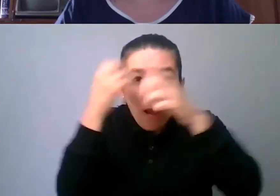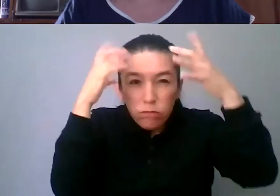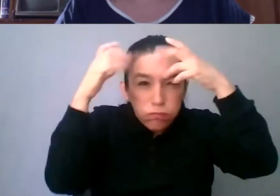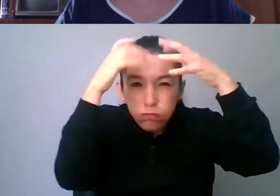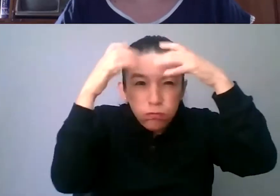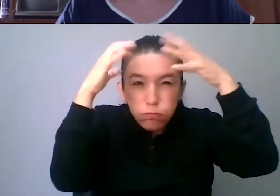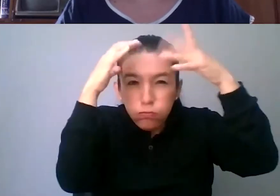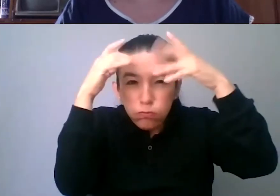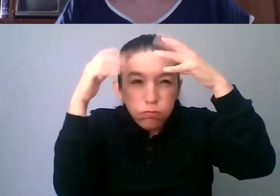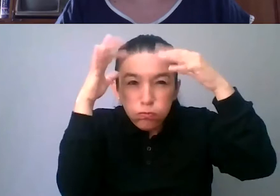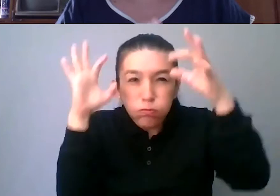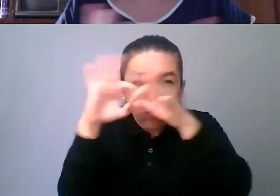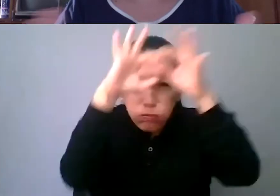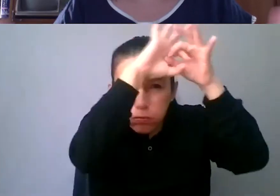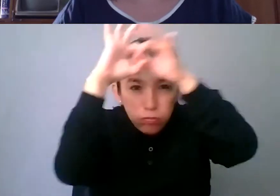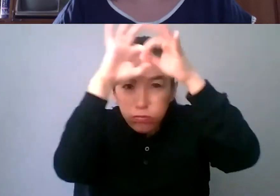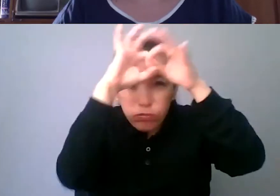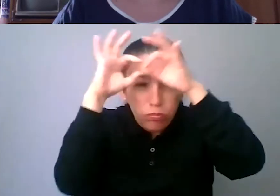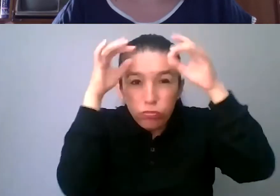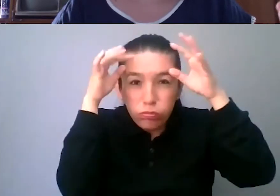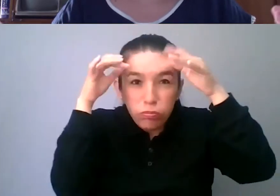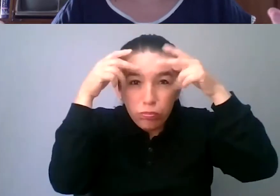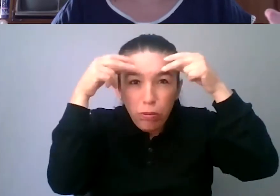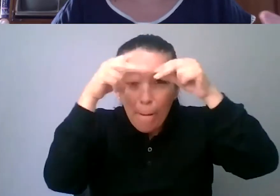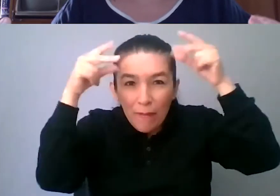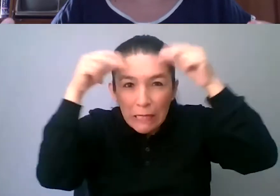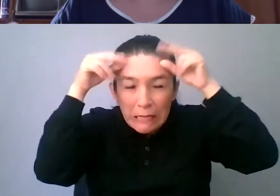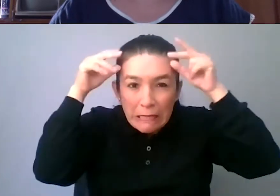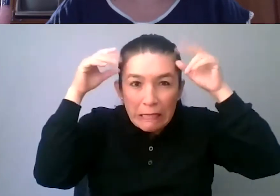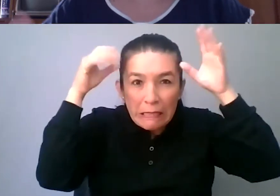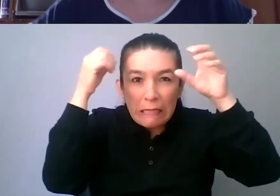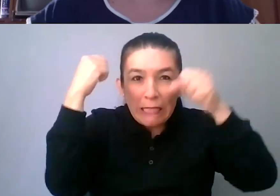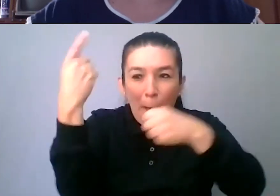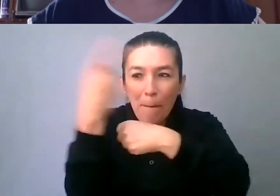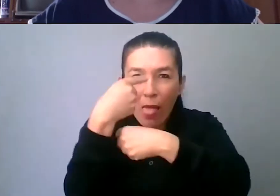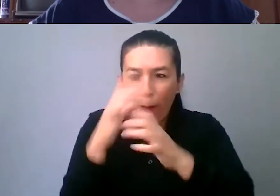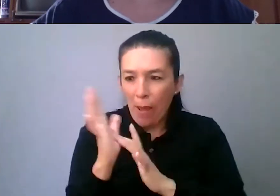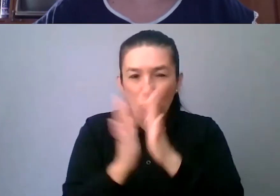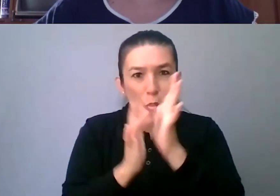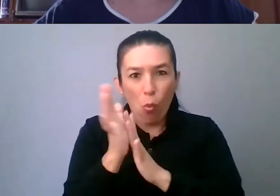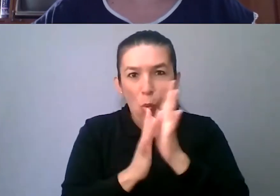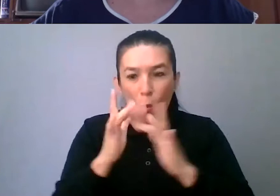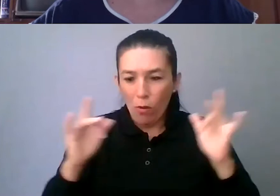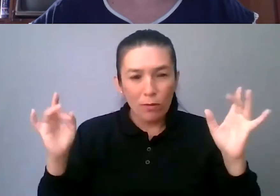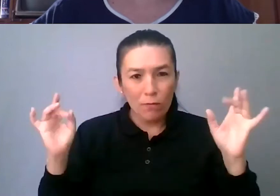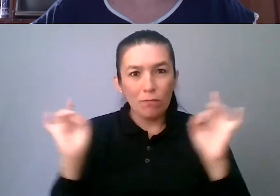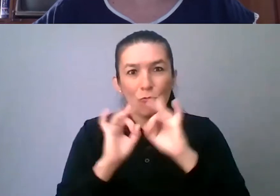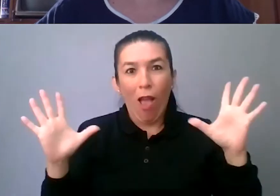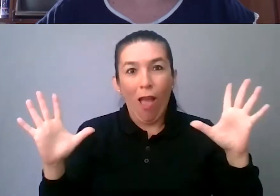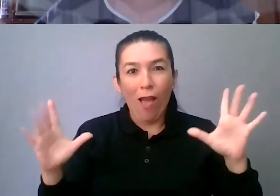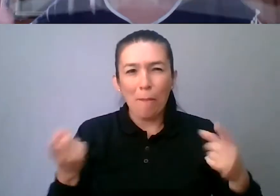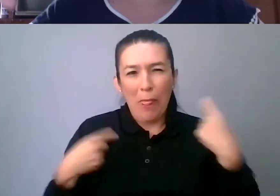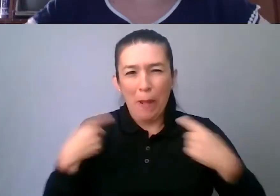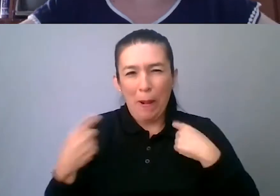se conectaron las neuronas, pum, sale la figura y el cuerpo de verdad que se inunda de neurotransmisores y